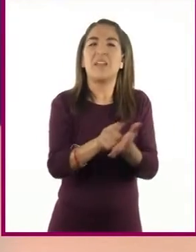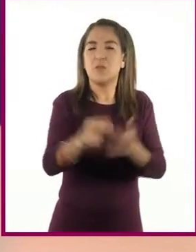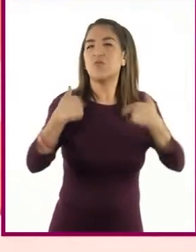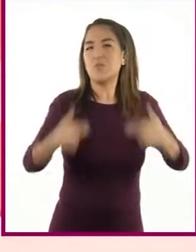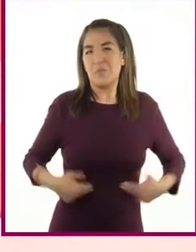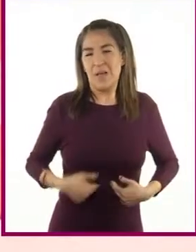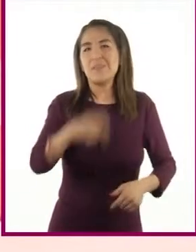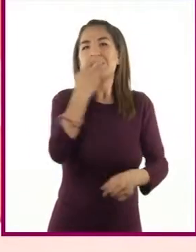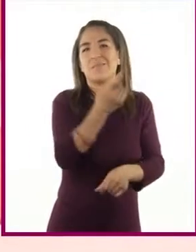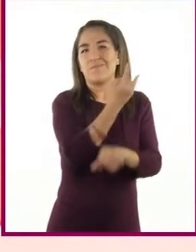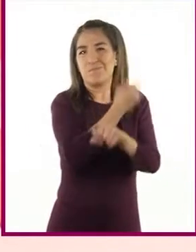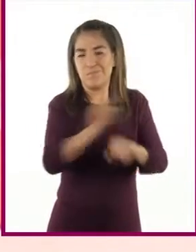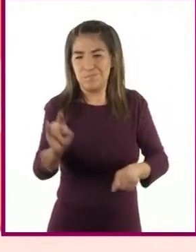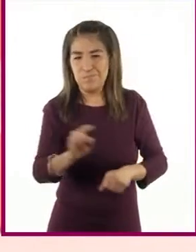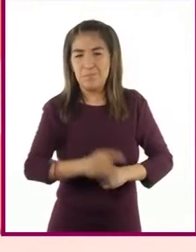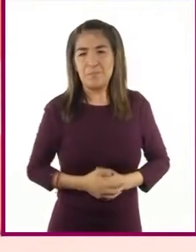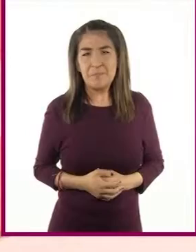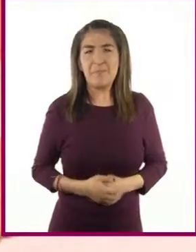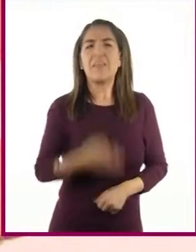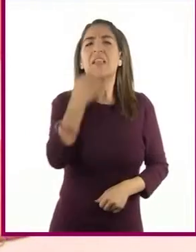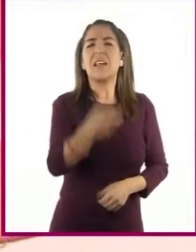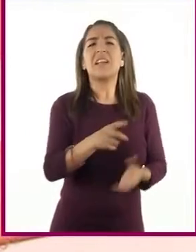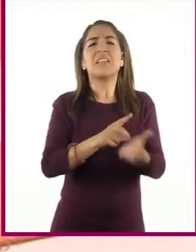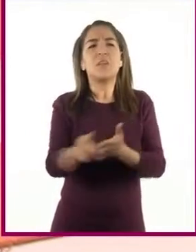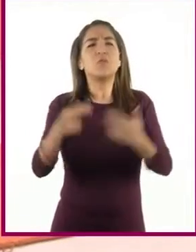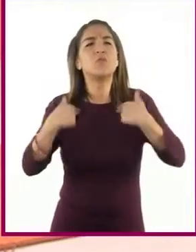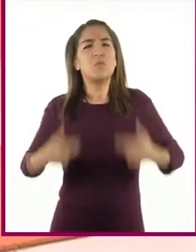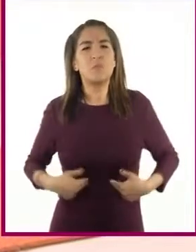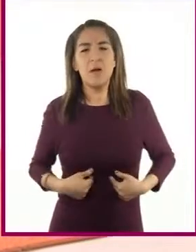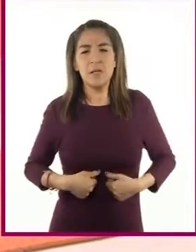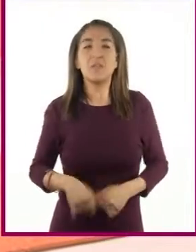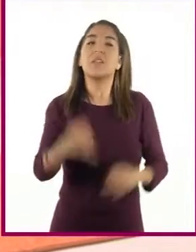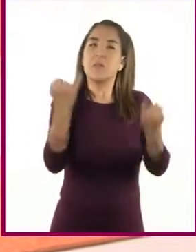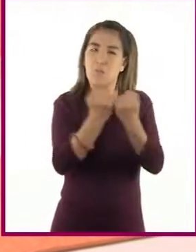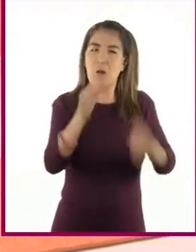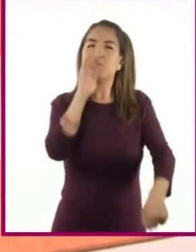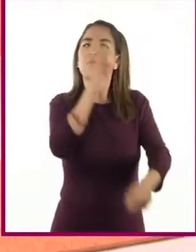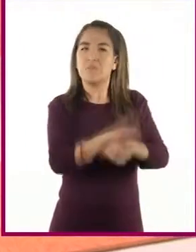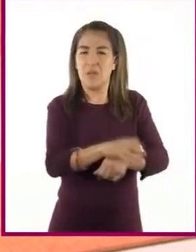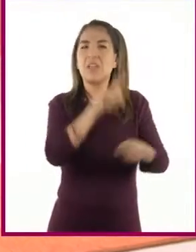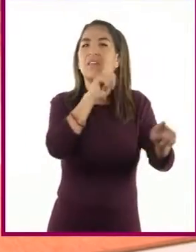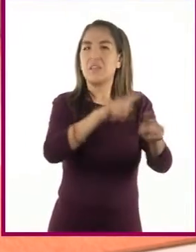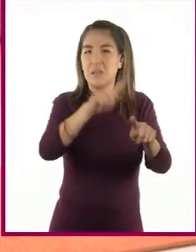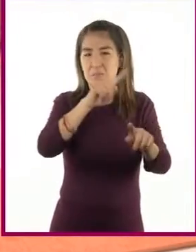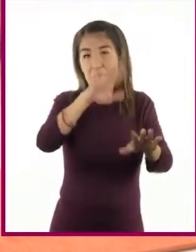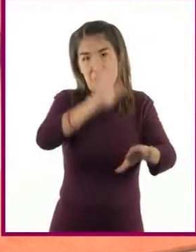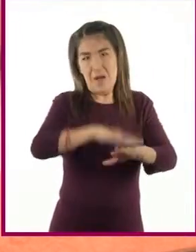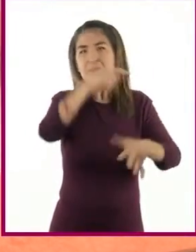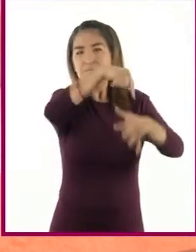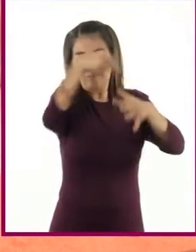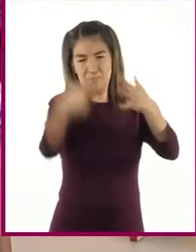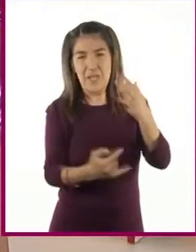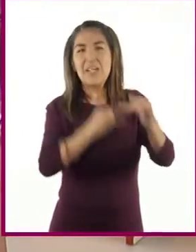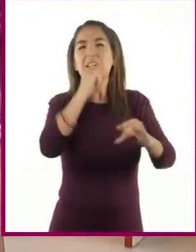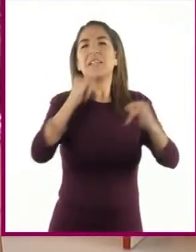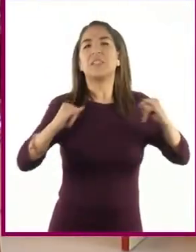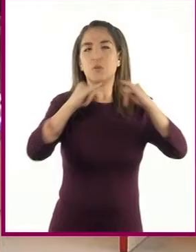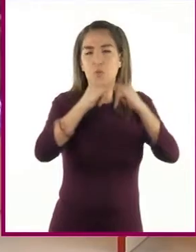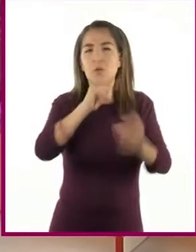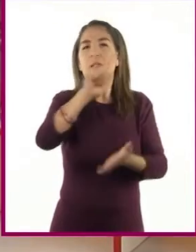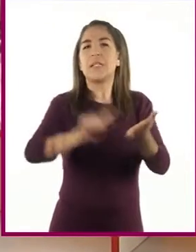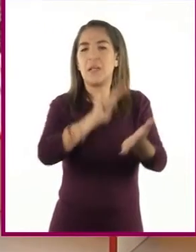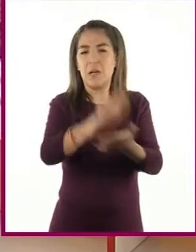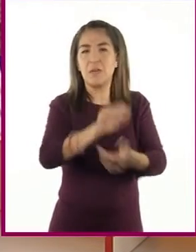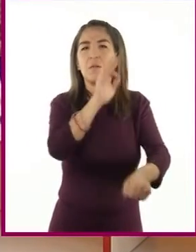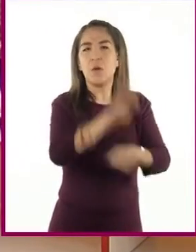derechos. Los derechos humanos, además, son defendidos por varias leyes e instituciones.